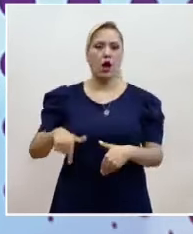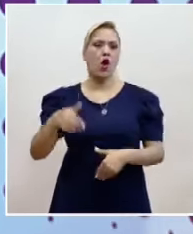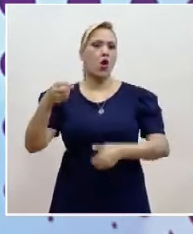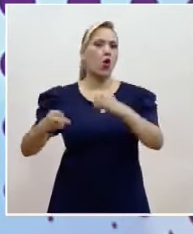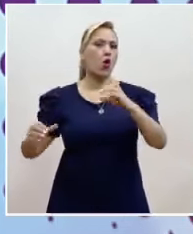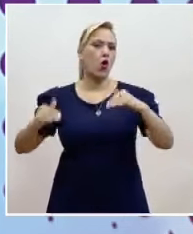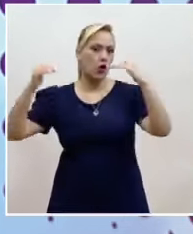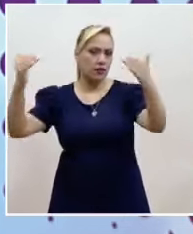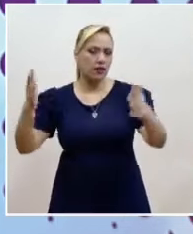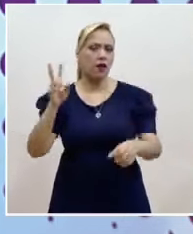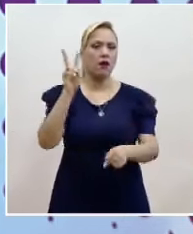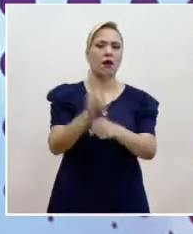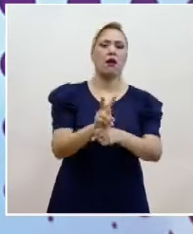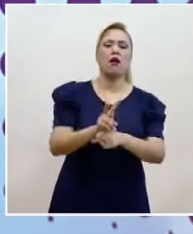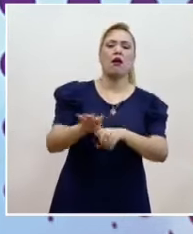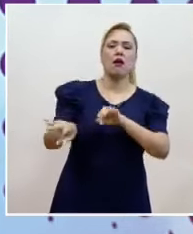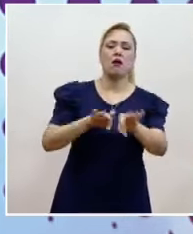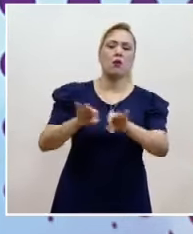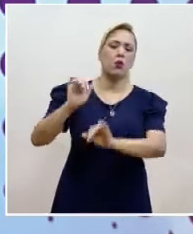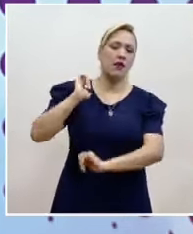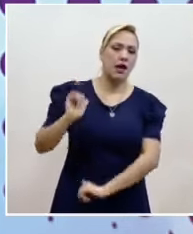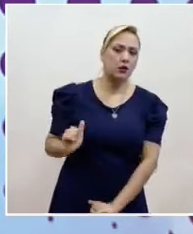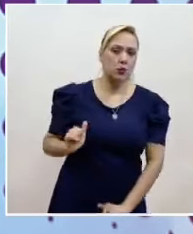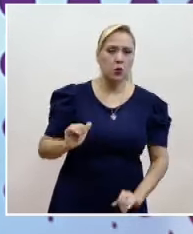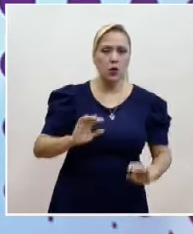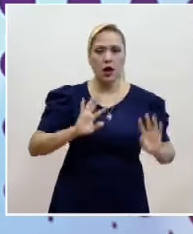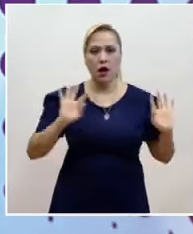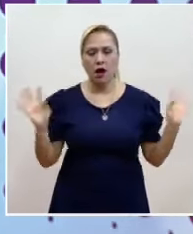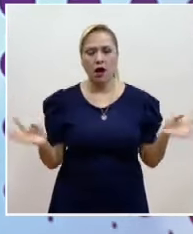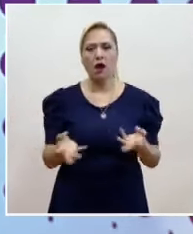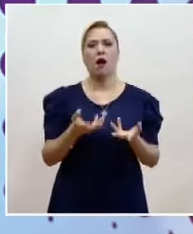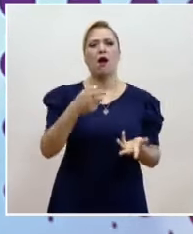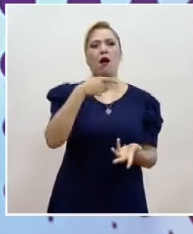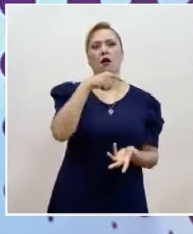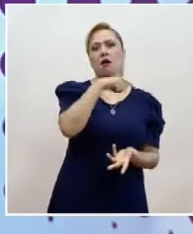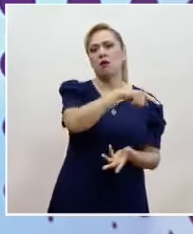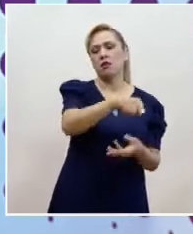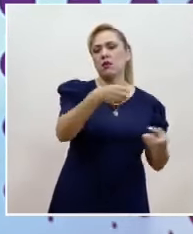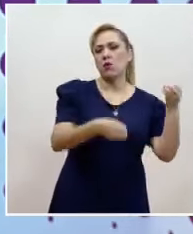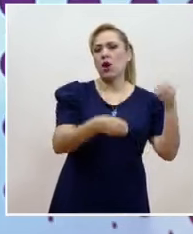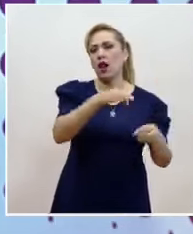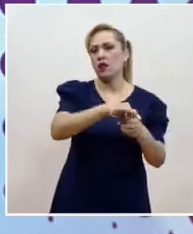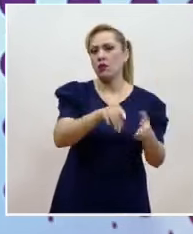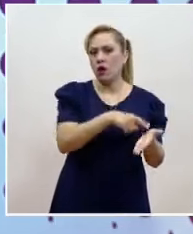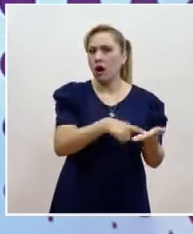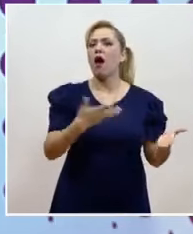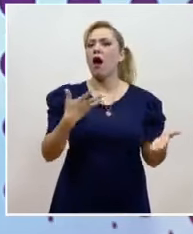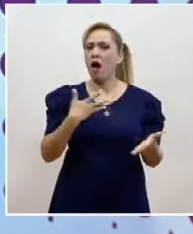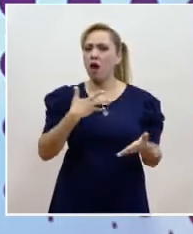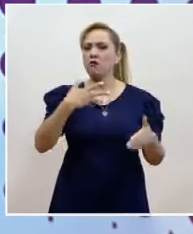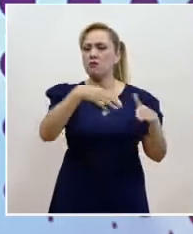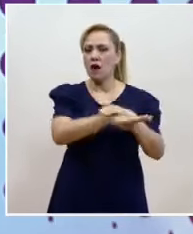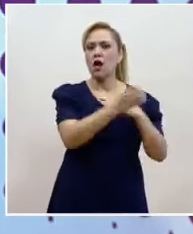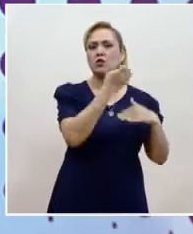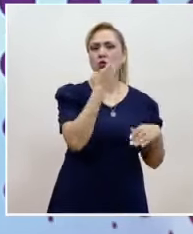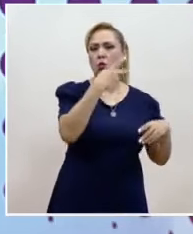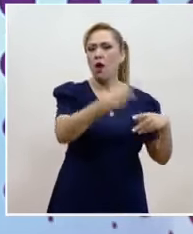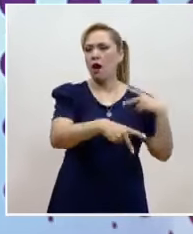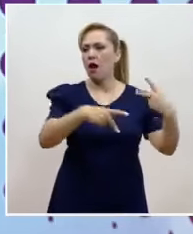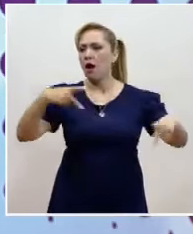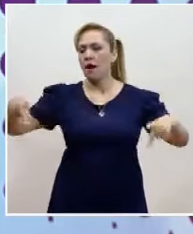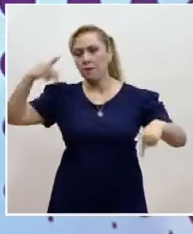la Judicatura, el Tribunal Electoral, pues tienen sus áreas académicas siempre muy activas, con una actividad constante y